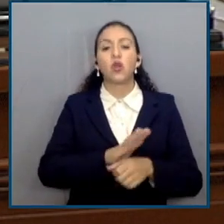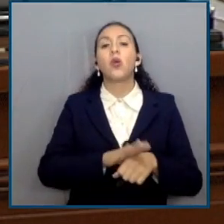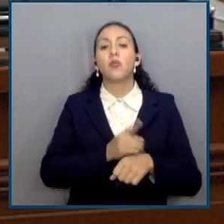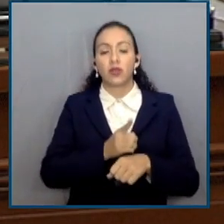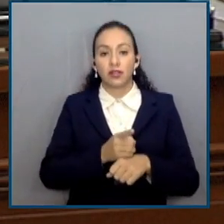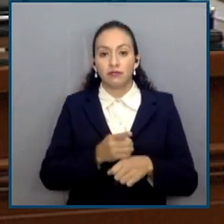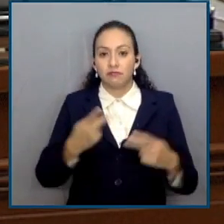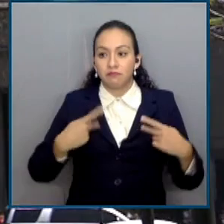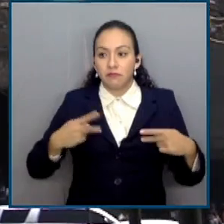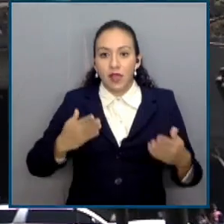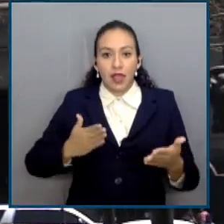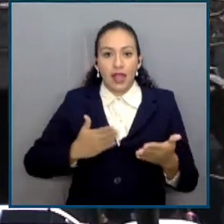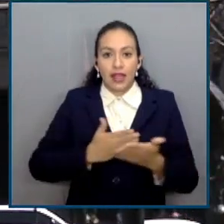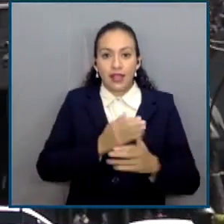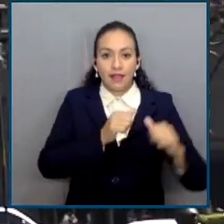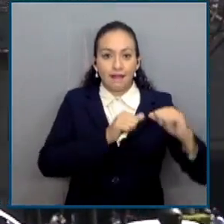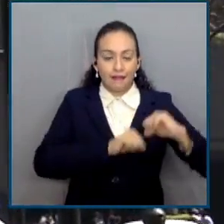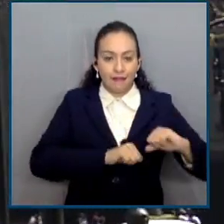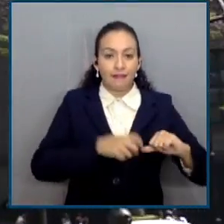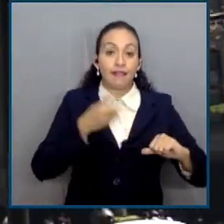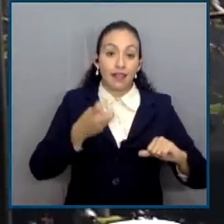un cargo público.